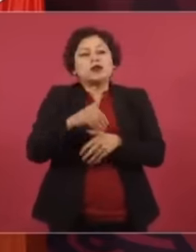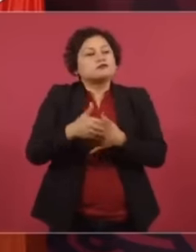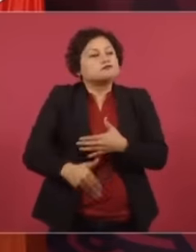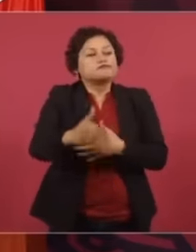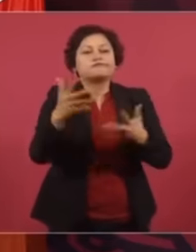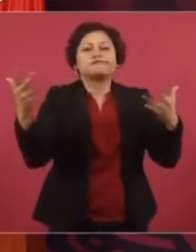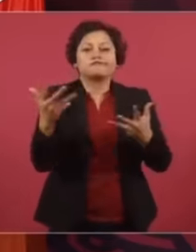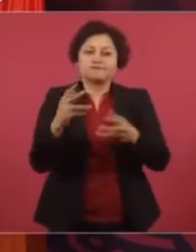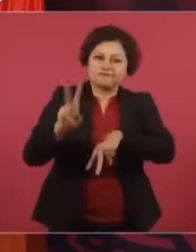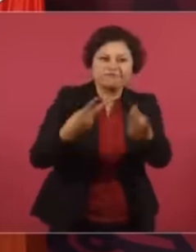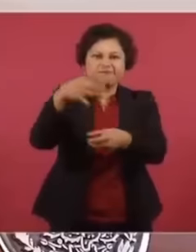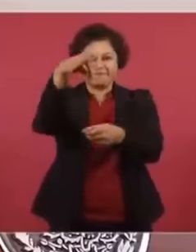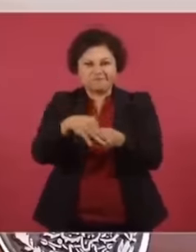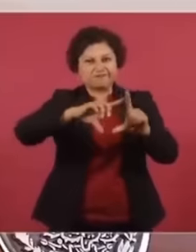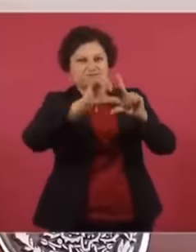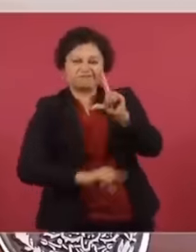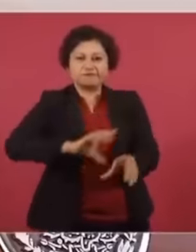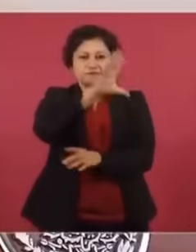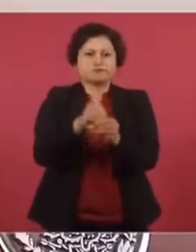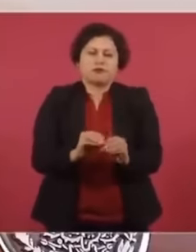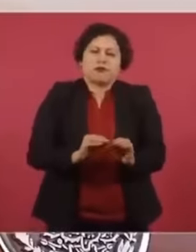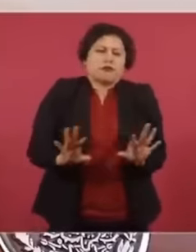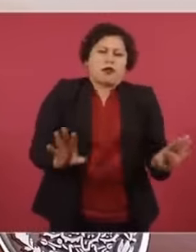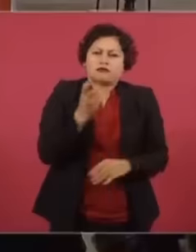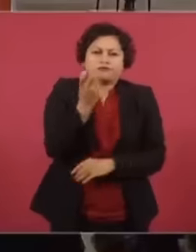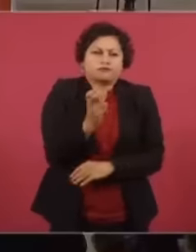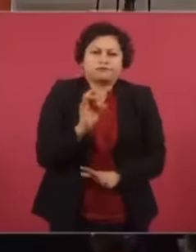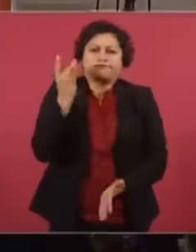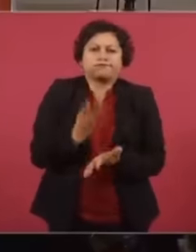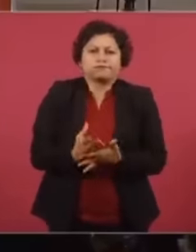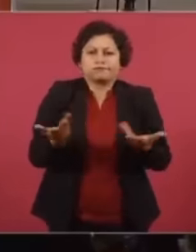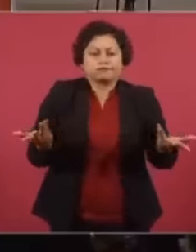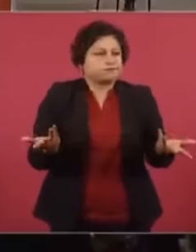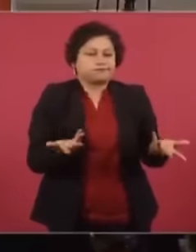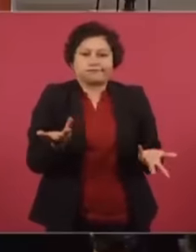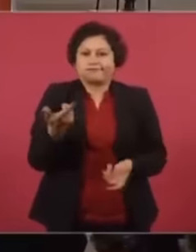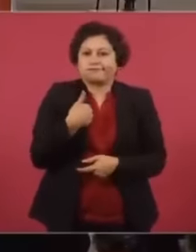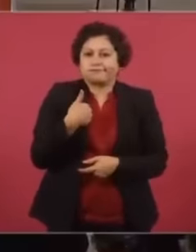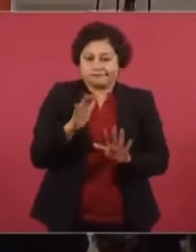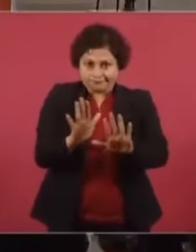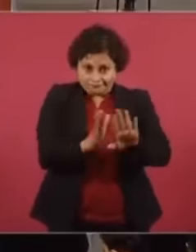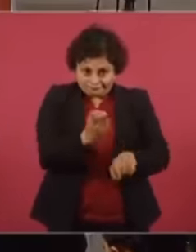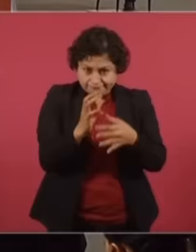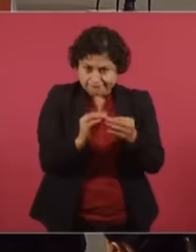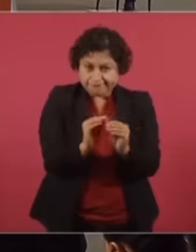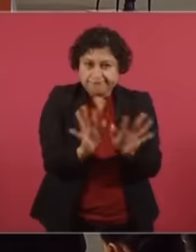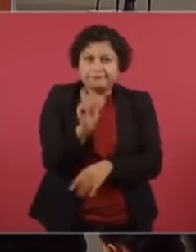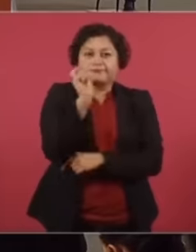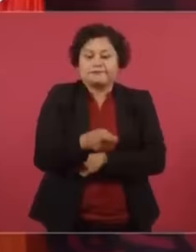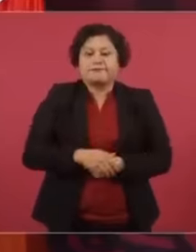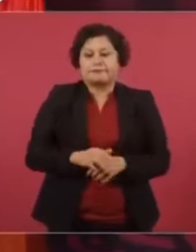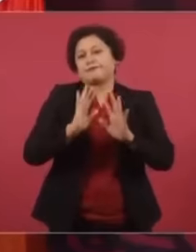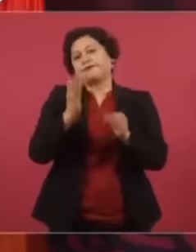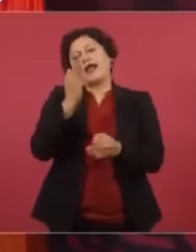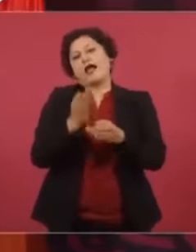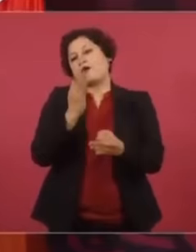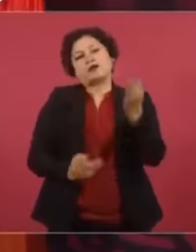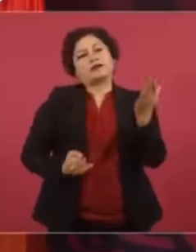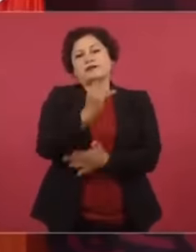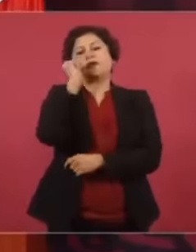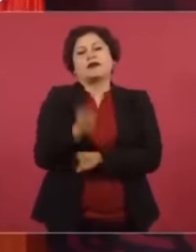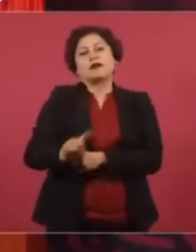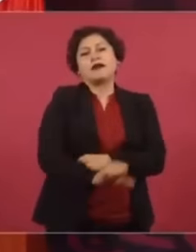voluntariamente sobre las urnas en todo el país. Así de claro, así de simple. ¿Cómo les explico? ¿Cómo les...? Para que me entiendan. Ya trepados en el guayabo, no me